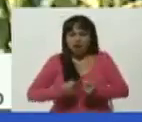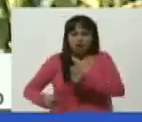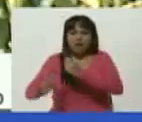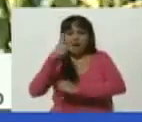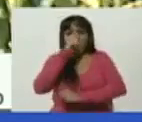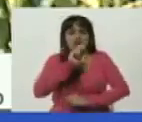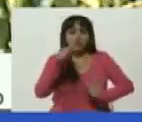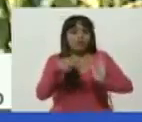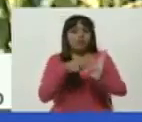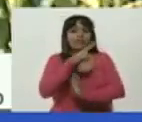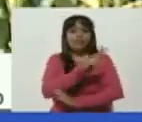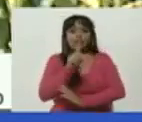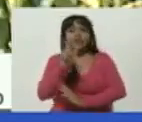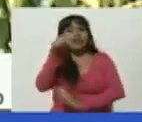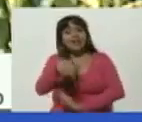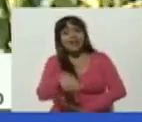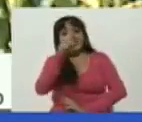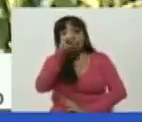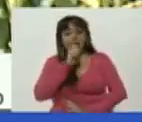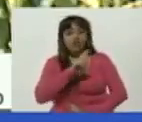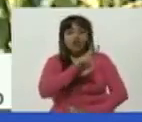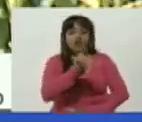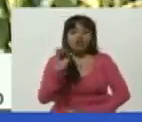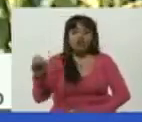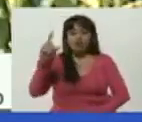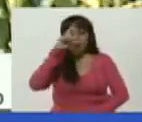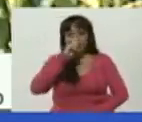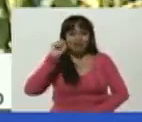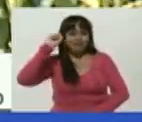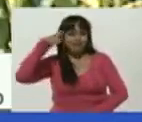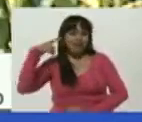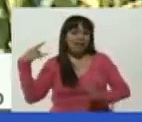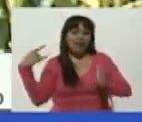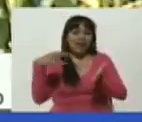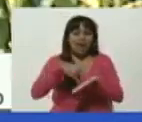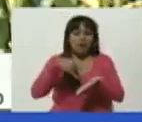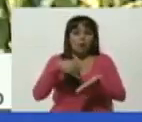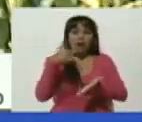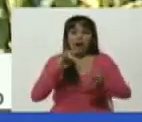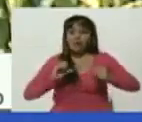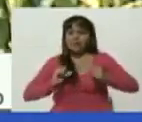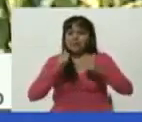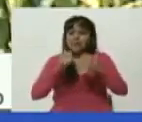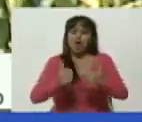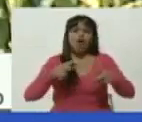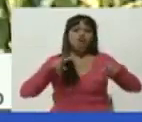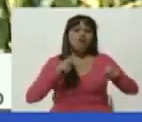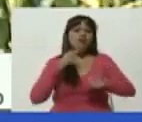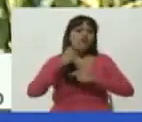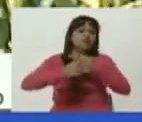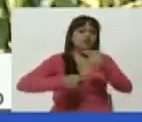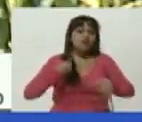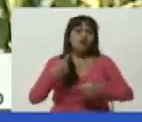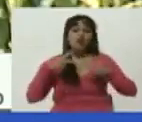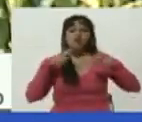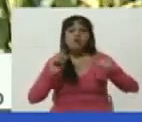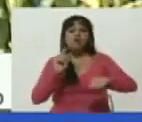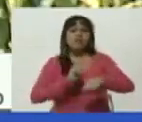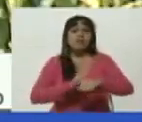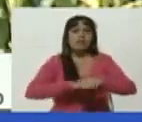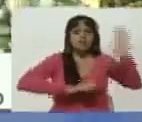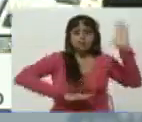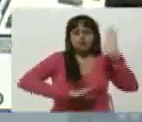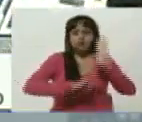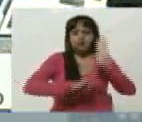2021, este año de Bicentenario de Carabobo, es el arranque de un nuevo ciclo, de una nueva era de